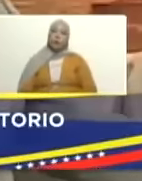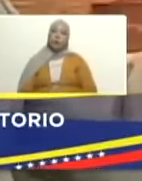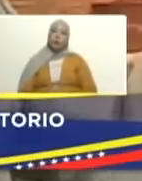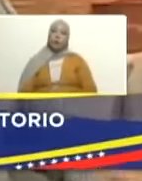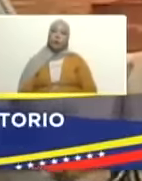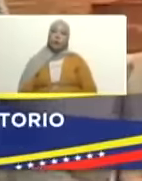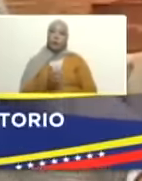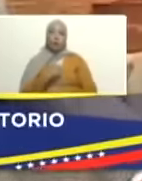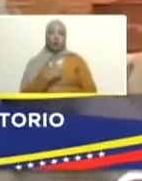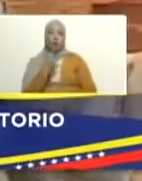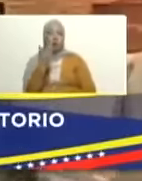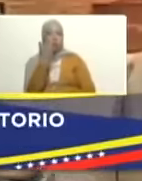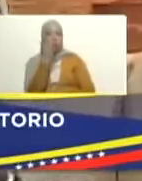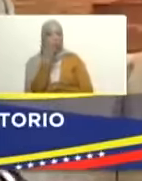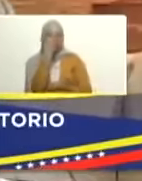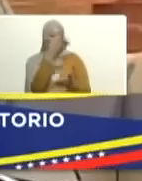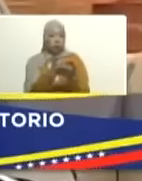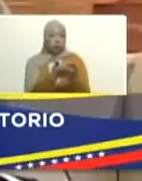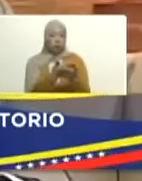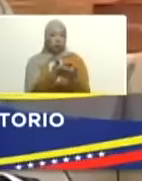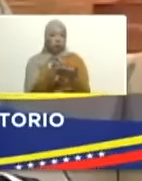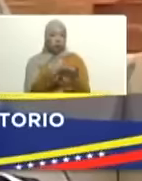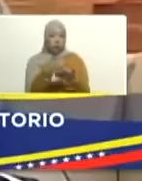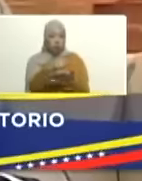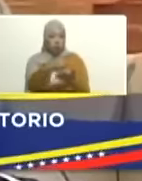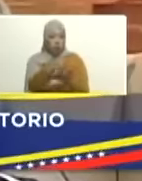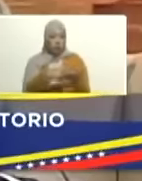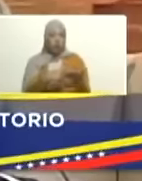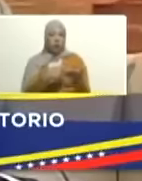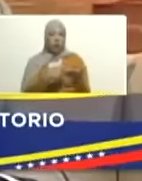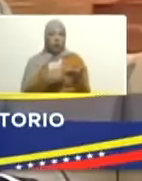veo el documento que ustedes han firmado,